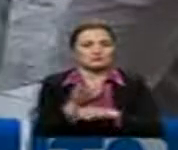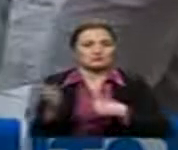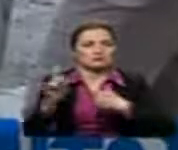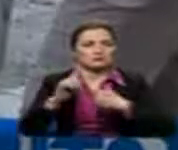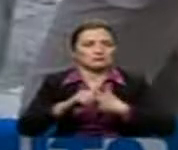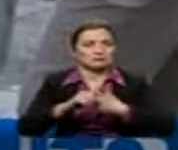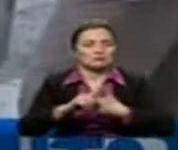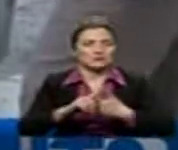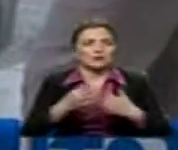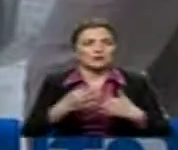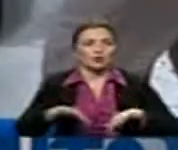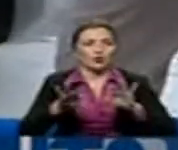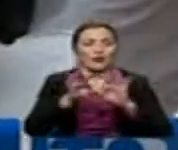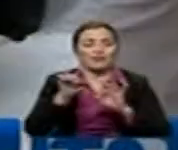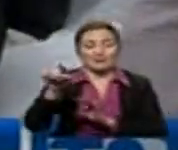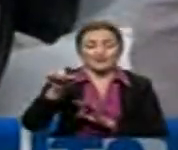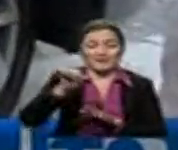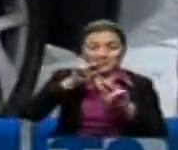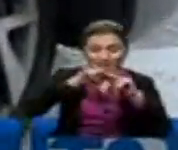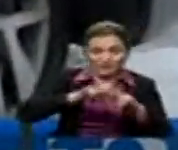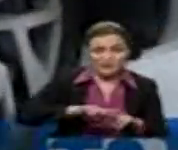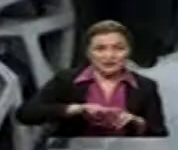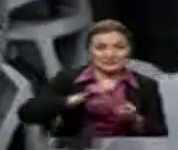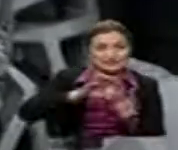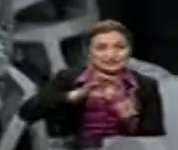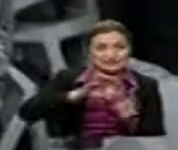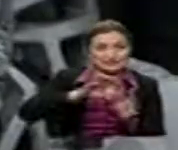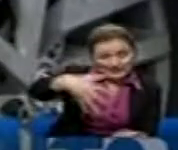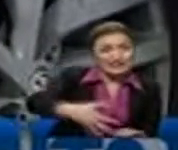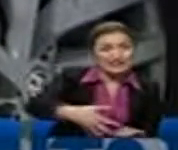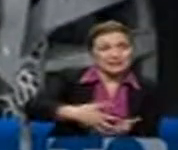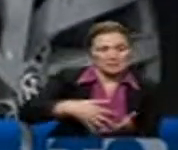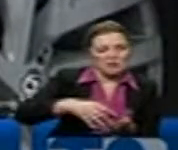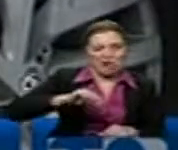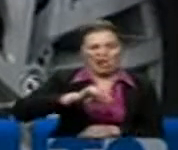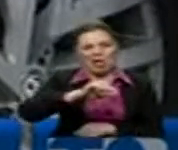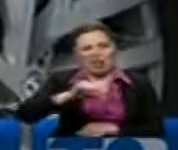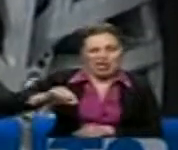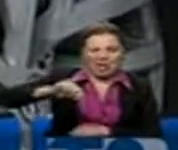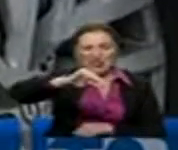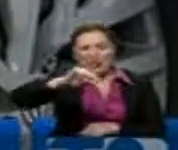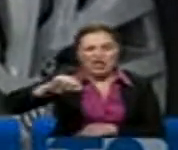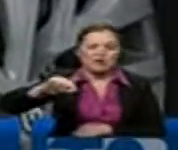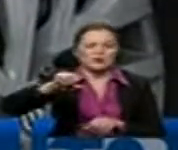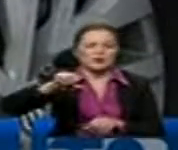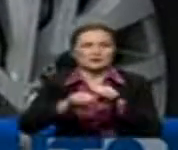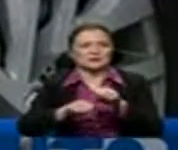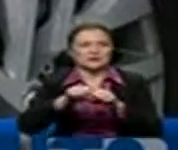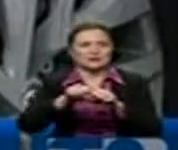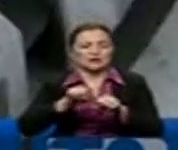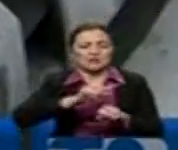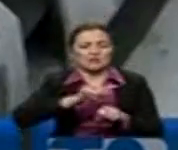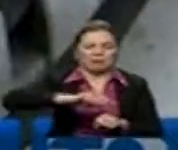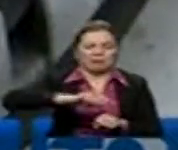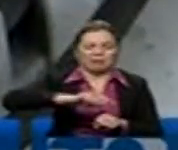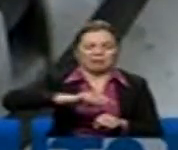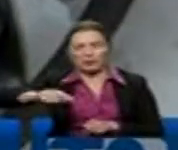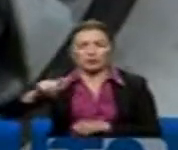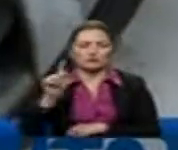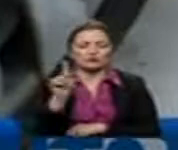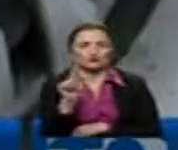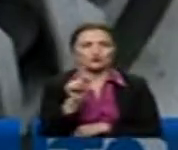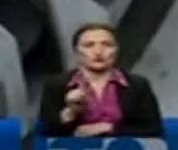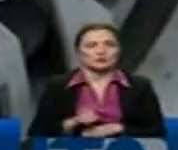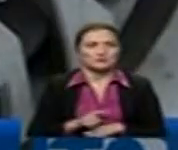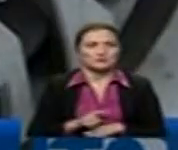inicialmente es importante revisar los neumáticos, que el neumático no tenga deformaciones, que no tenga ningún tipo de curvatura, que el labrado